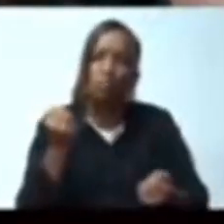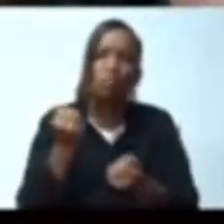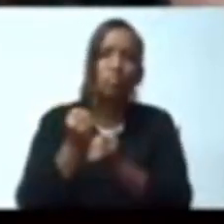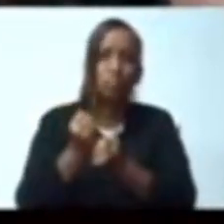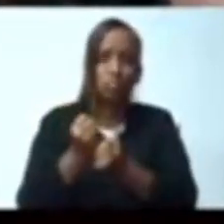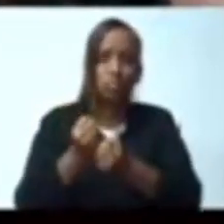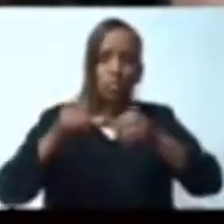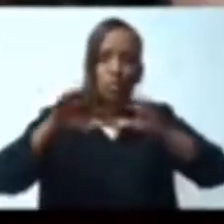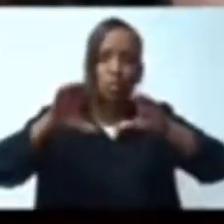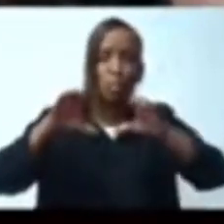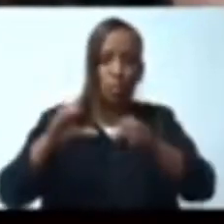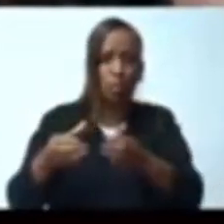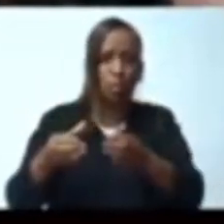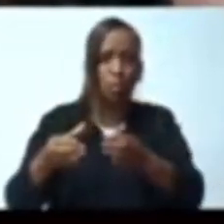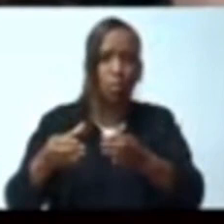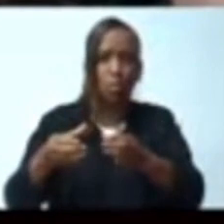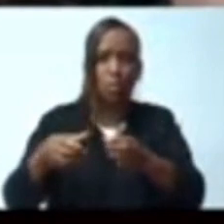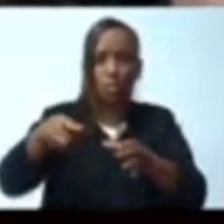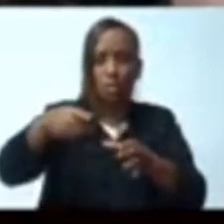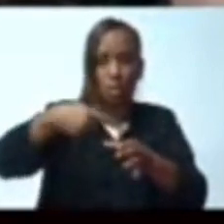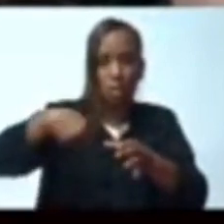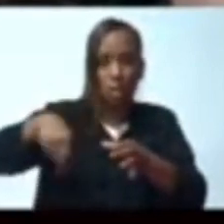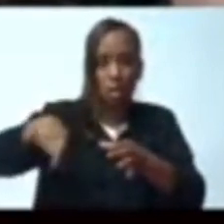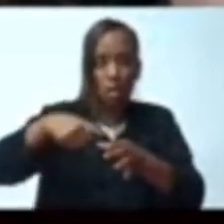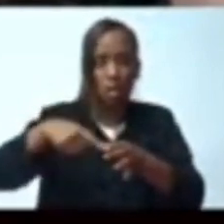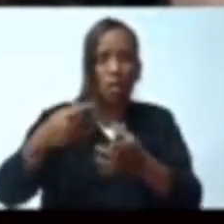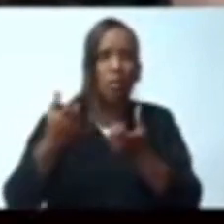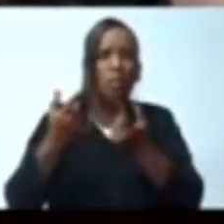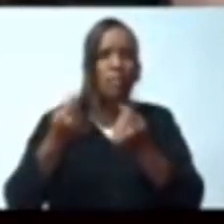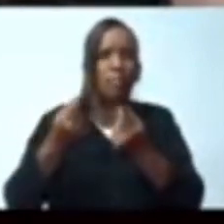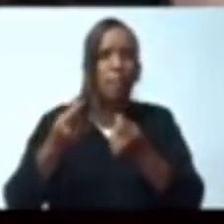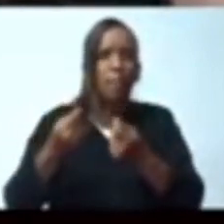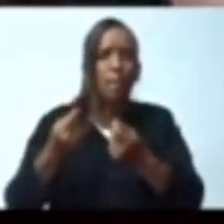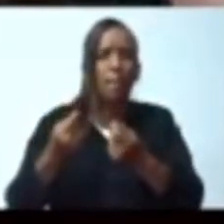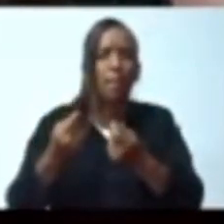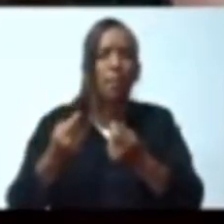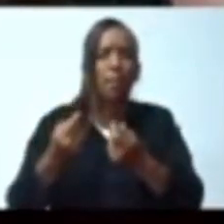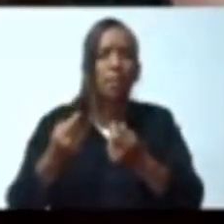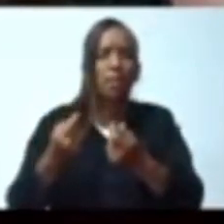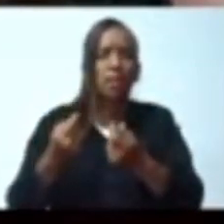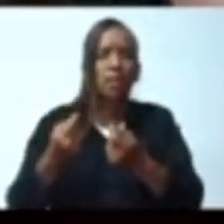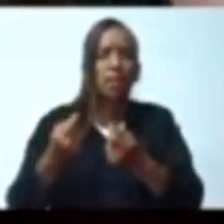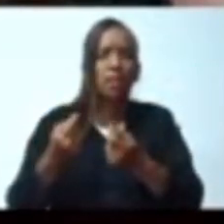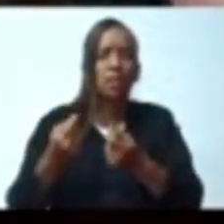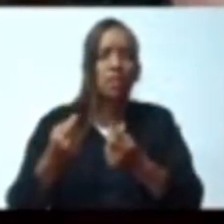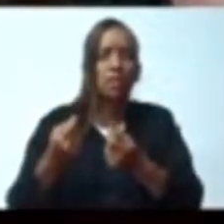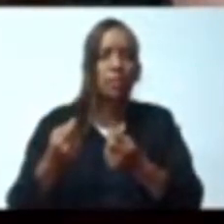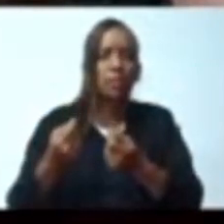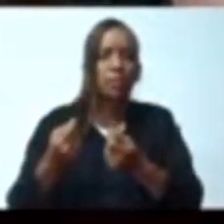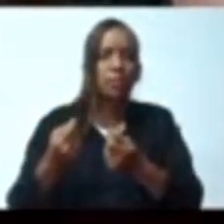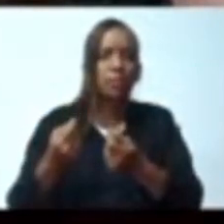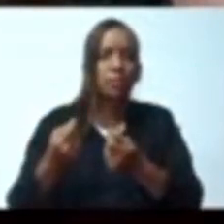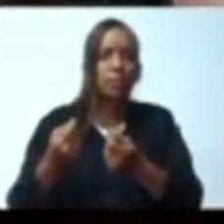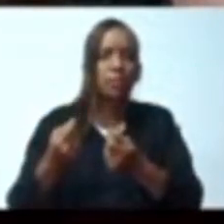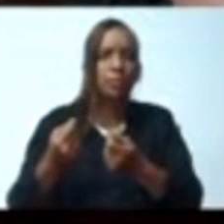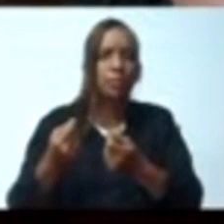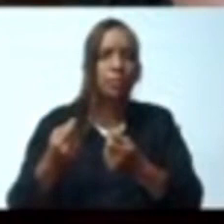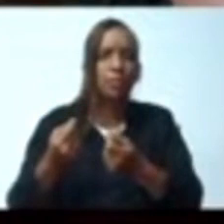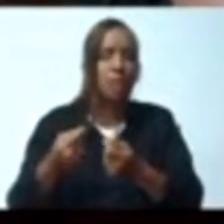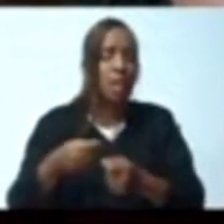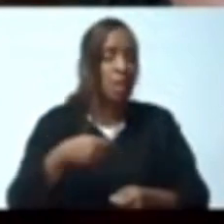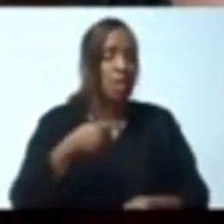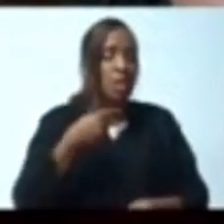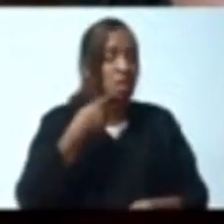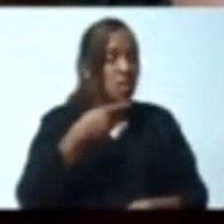la dictadura, que se negaba a que la dictadura